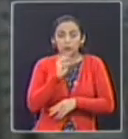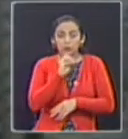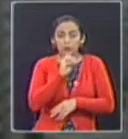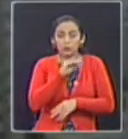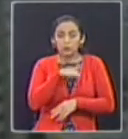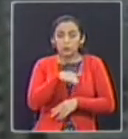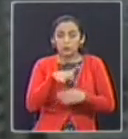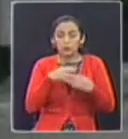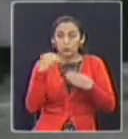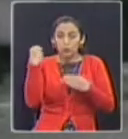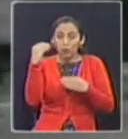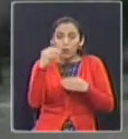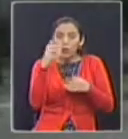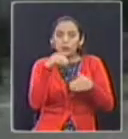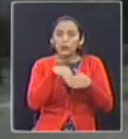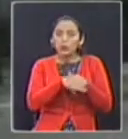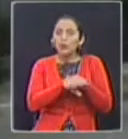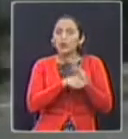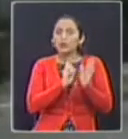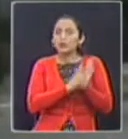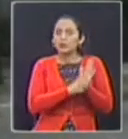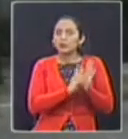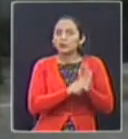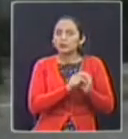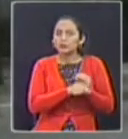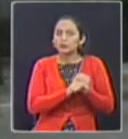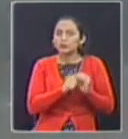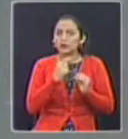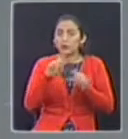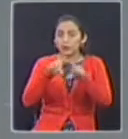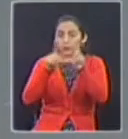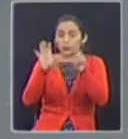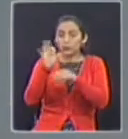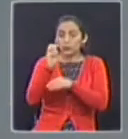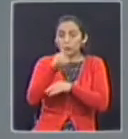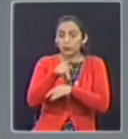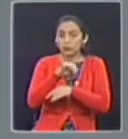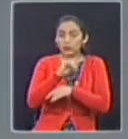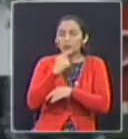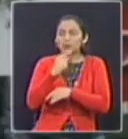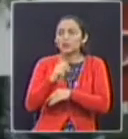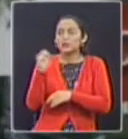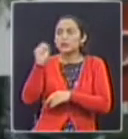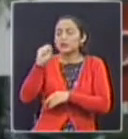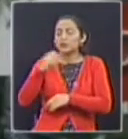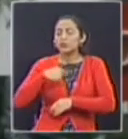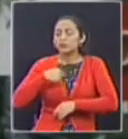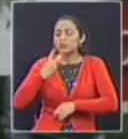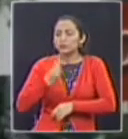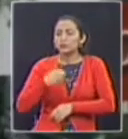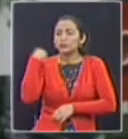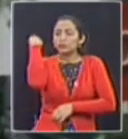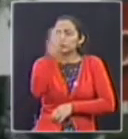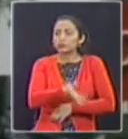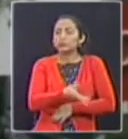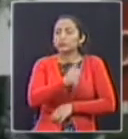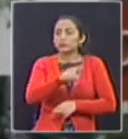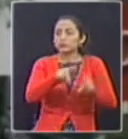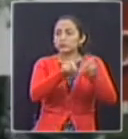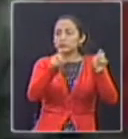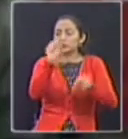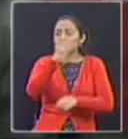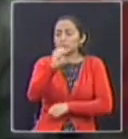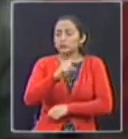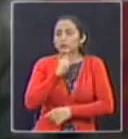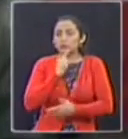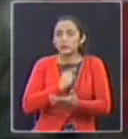diario, consultó a Topic sobre esto y aseguró que entregó esos 2.5 millones de forma voluntaria, tal como consta en el oficio